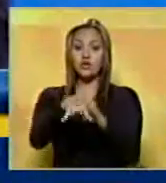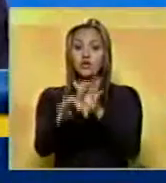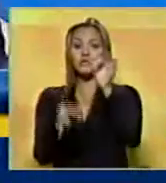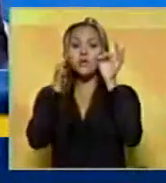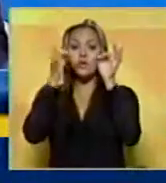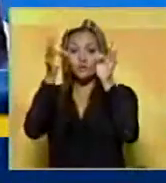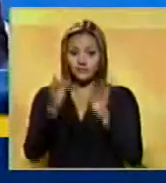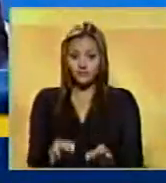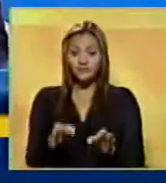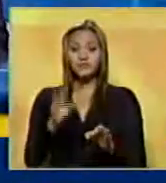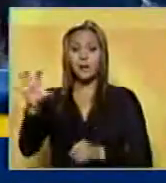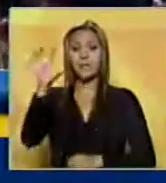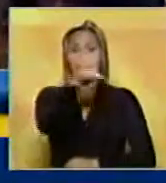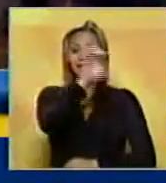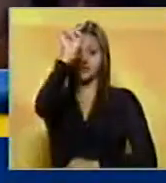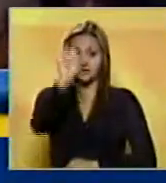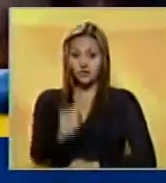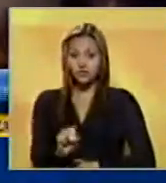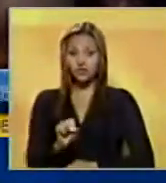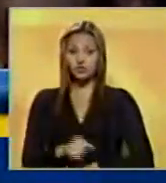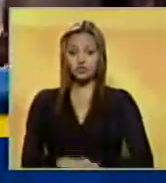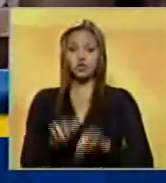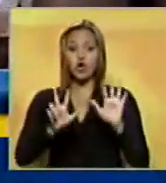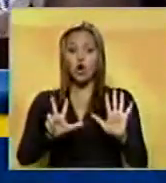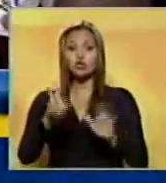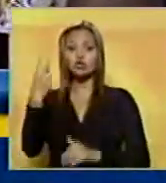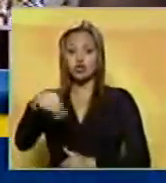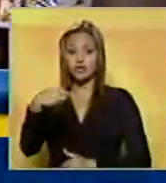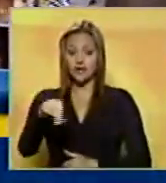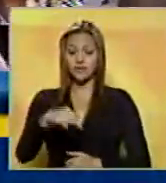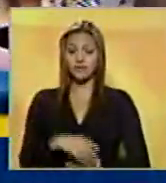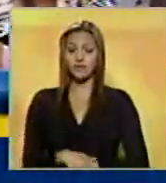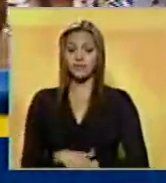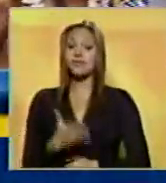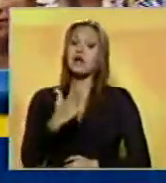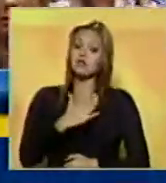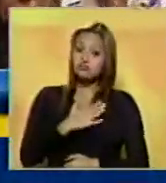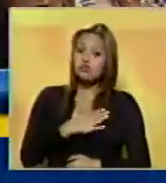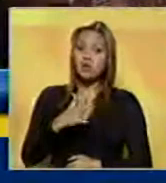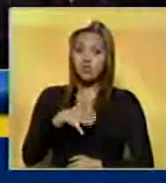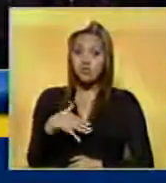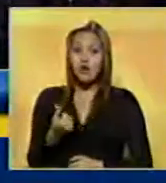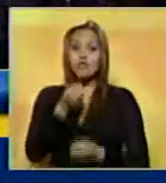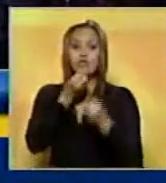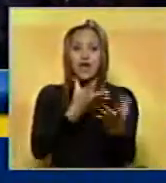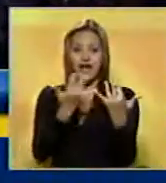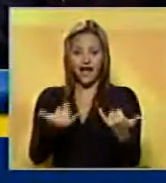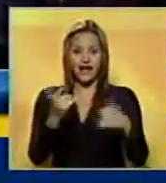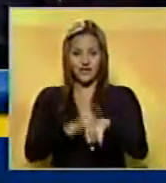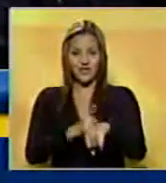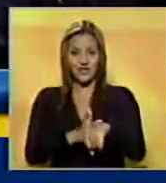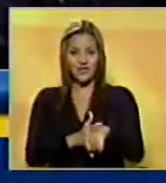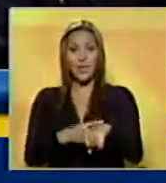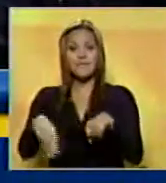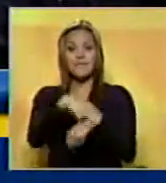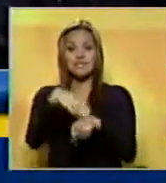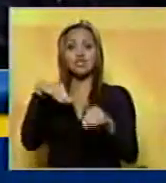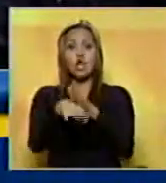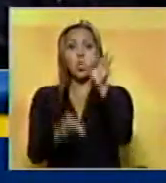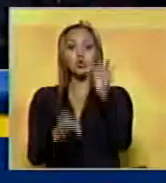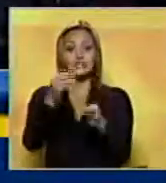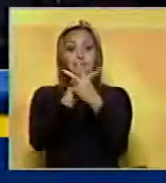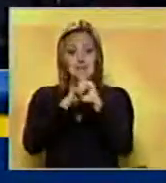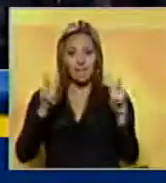y Seguridad del Mercosur en el 8 de noviembre. Nosotros podemos contarles a esta hora que el ministro de Interior, Justicia y